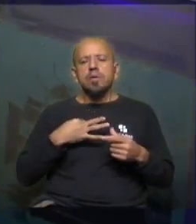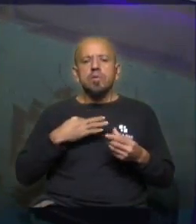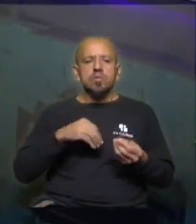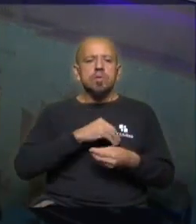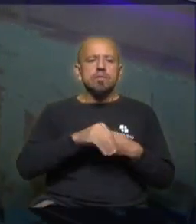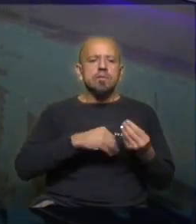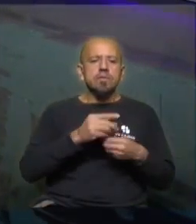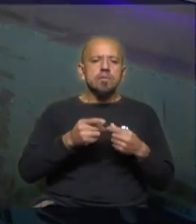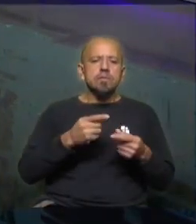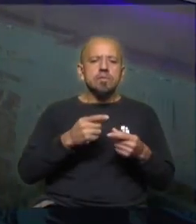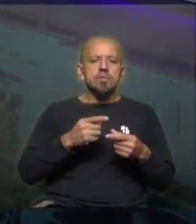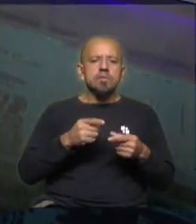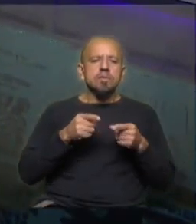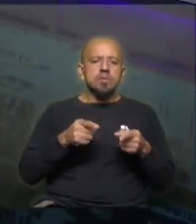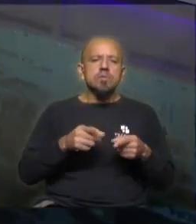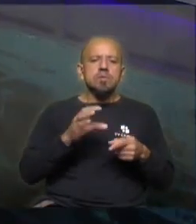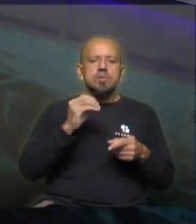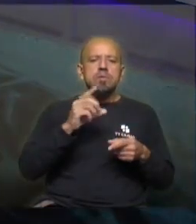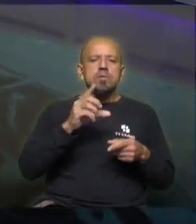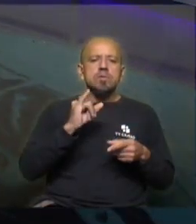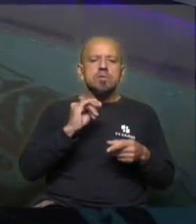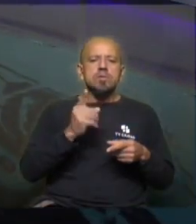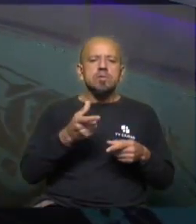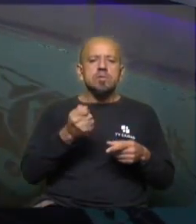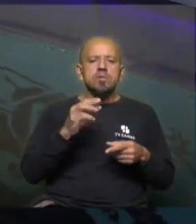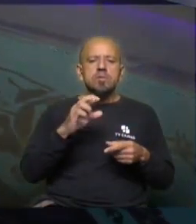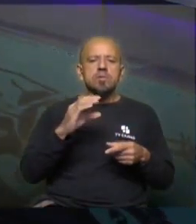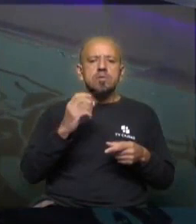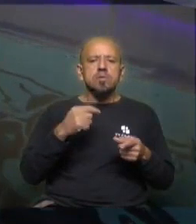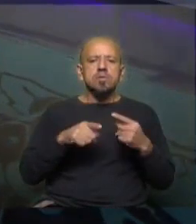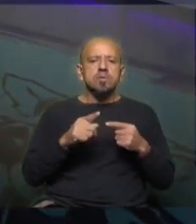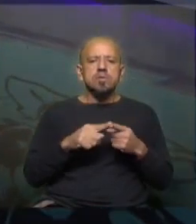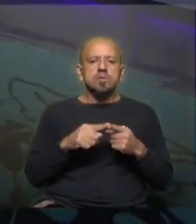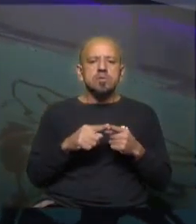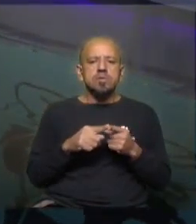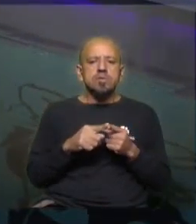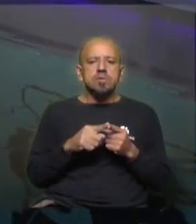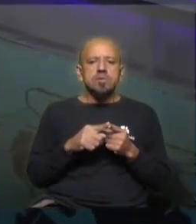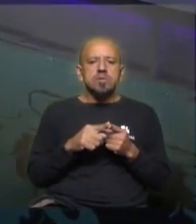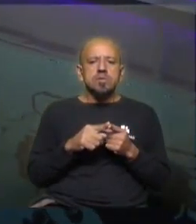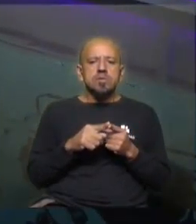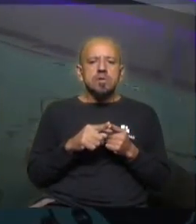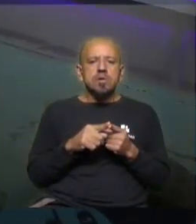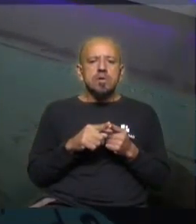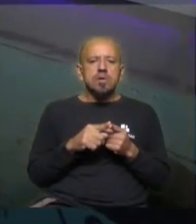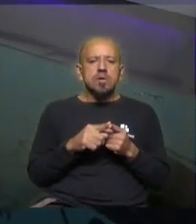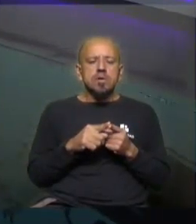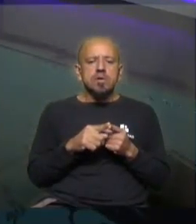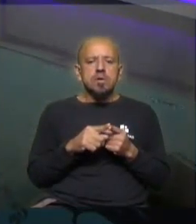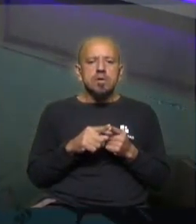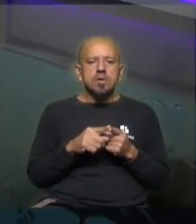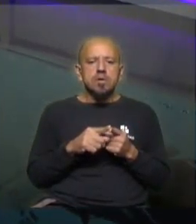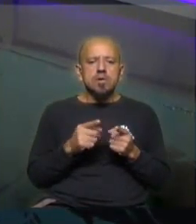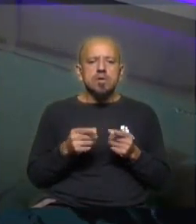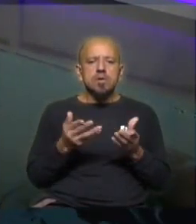familia de oligarcas en esa época tal vez no diferente al actual digo venían en carreta Montevideo